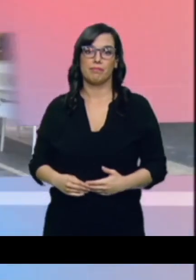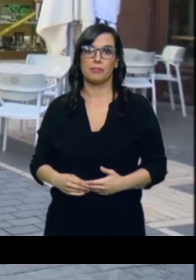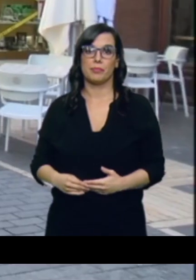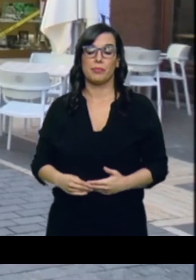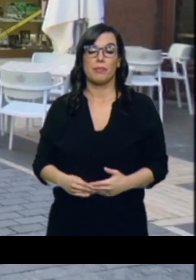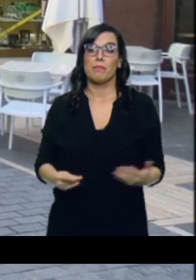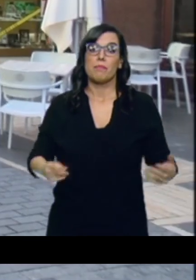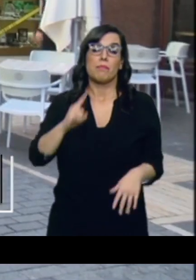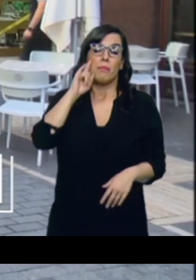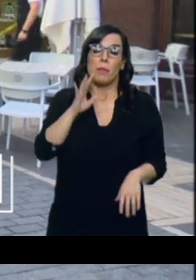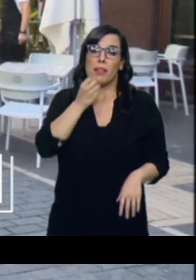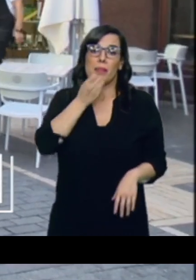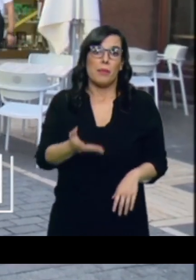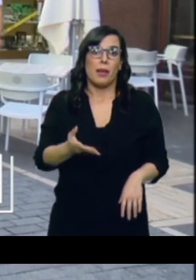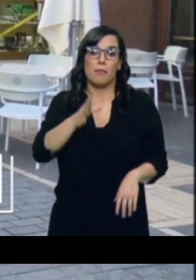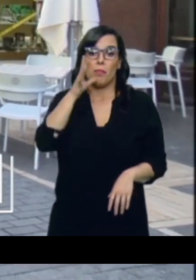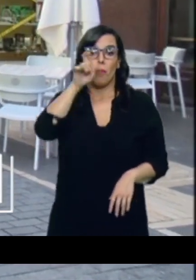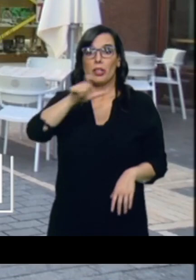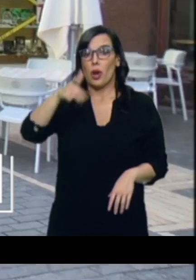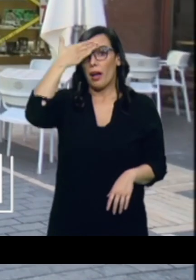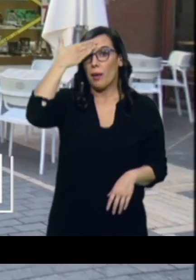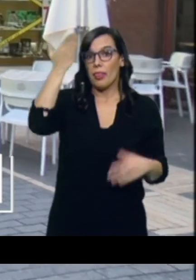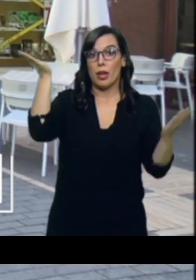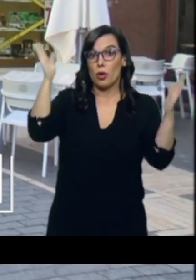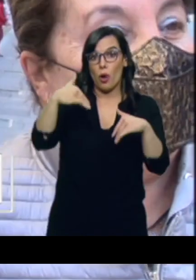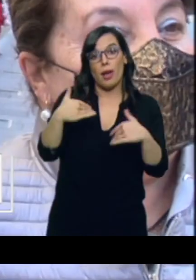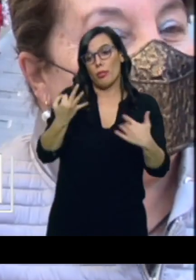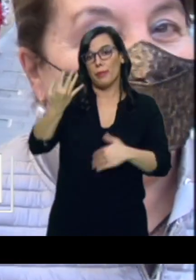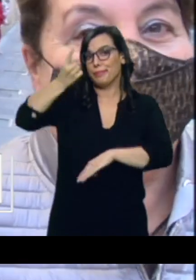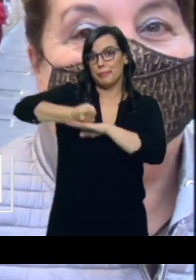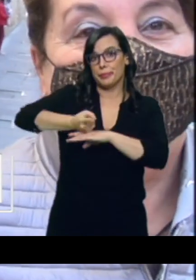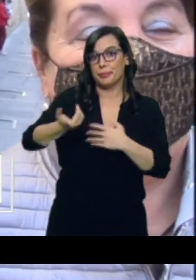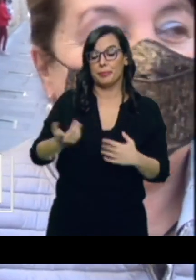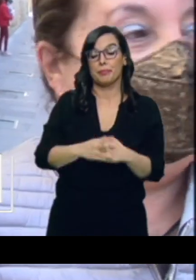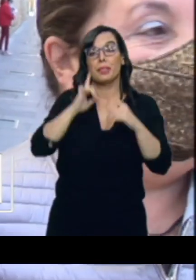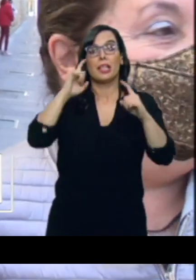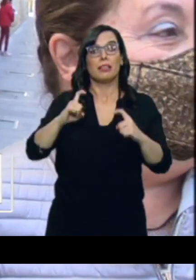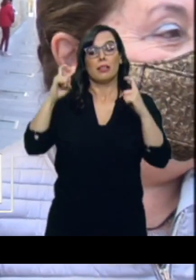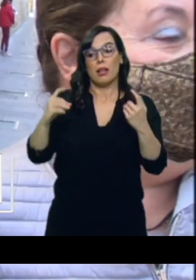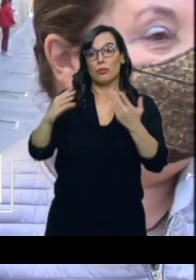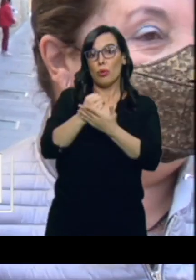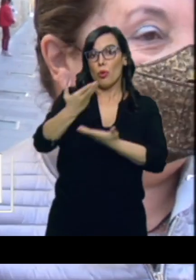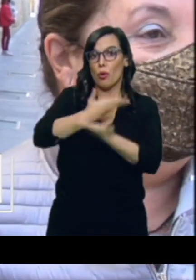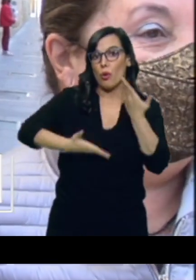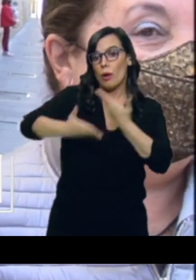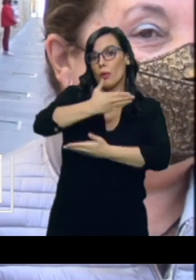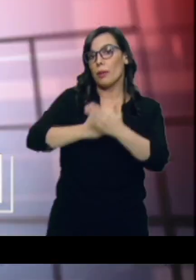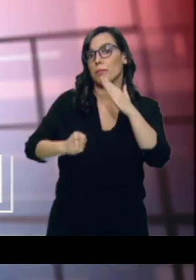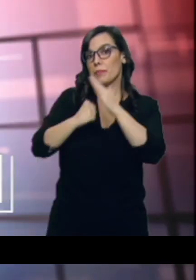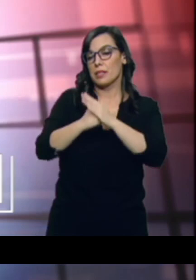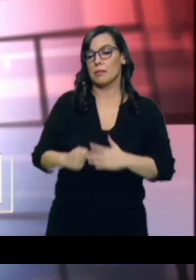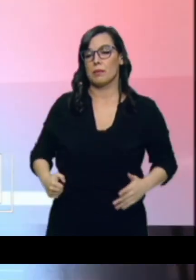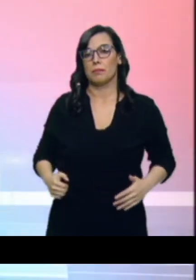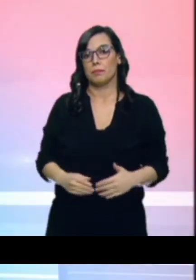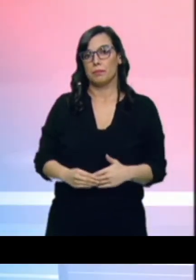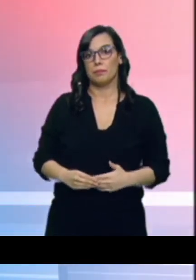Pues me parece bien, si no hay sensatez de alguna forma habrá que ponerla, ¿no? Procuraremos todos colaborar en la medida de lo posible.